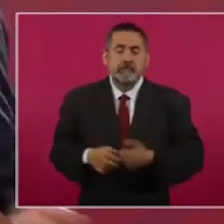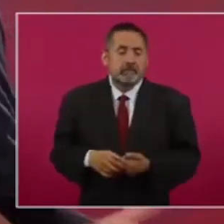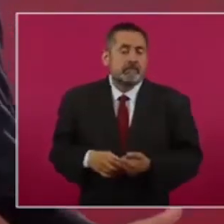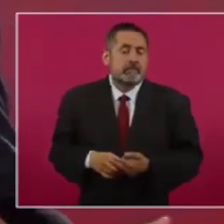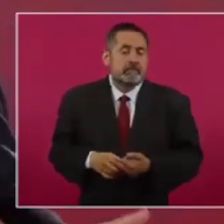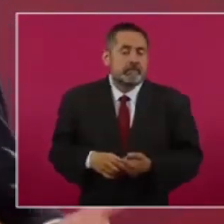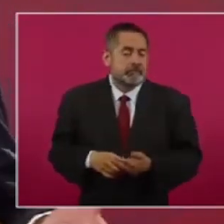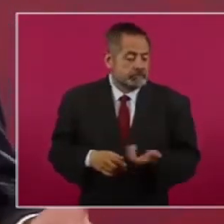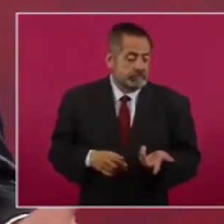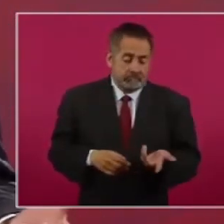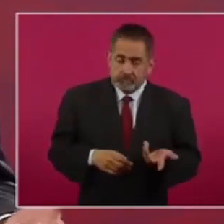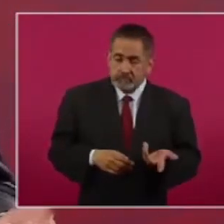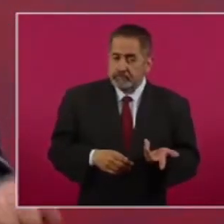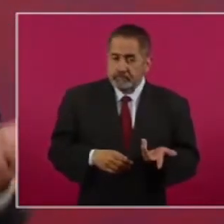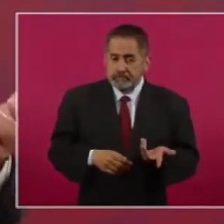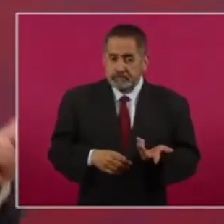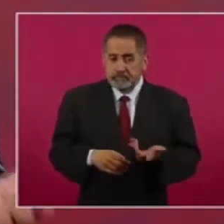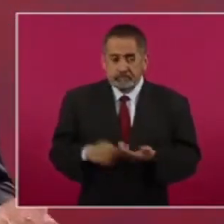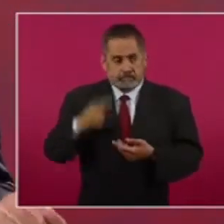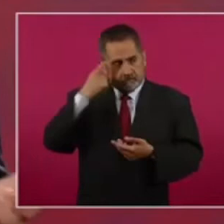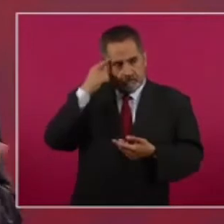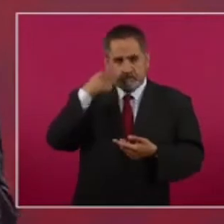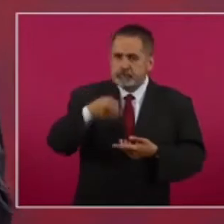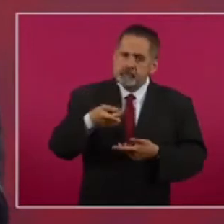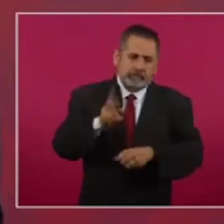Entonces, ¿cómo no voy